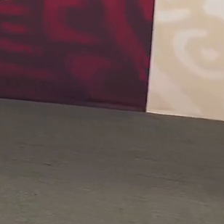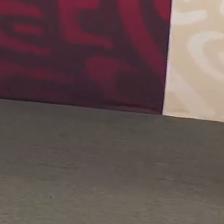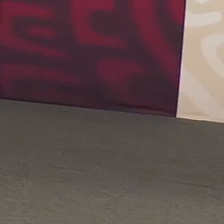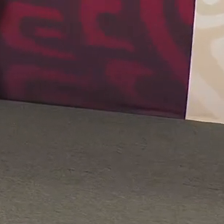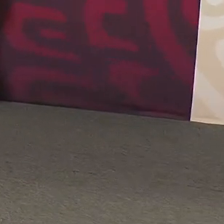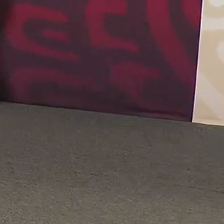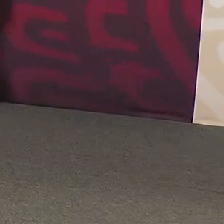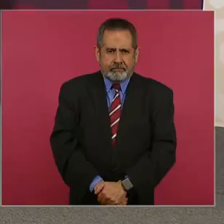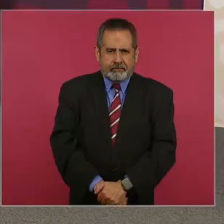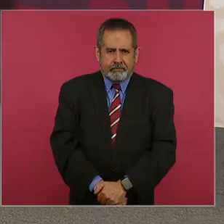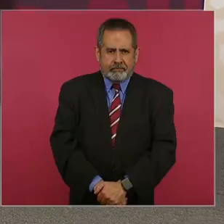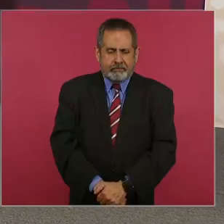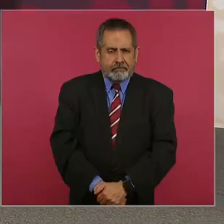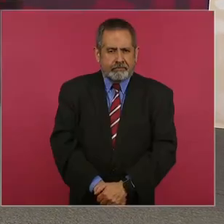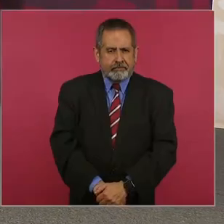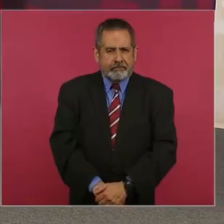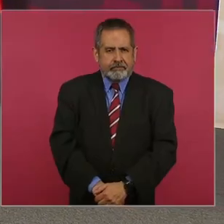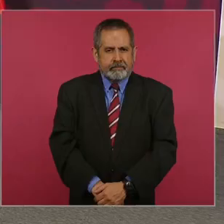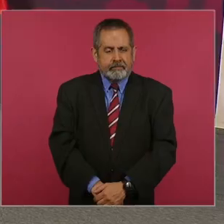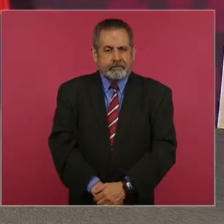empezaron a manejar